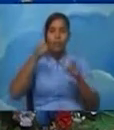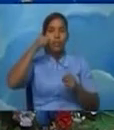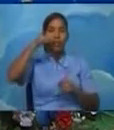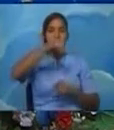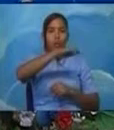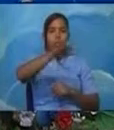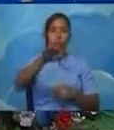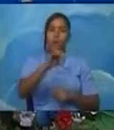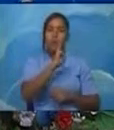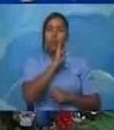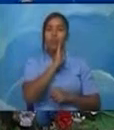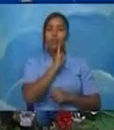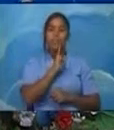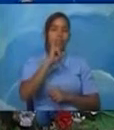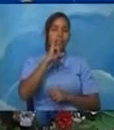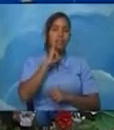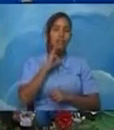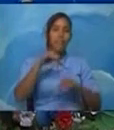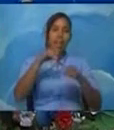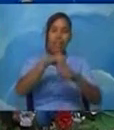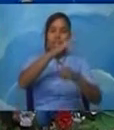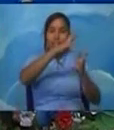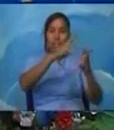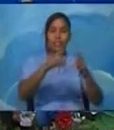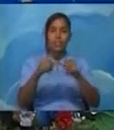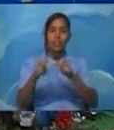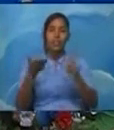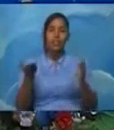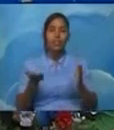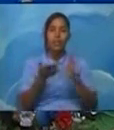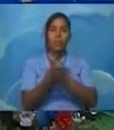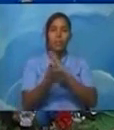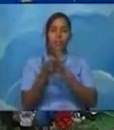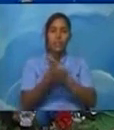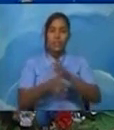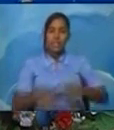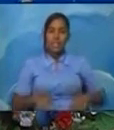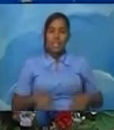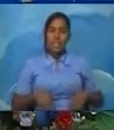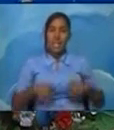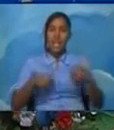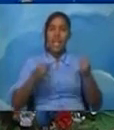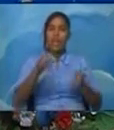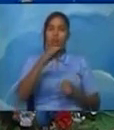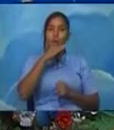pueblo Israel en el desierto? ¿Qué pasó?